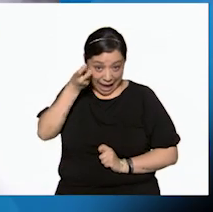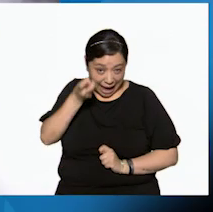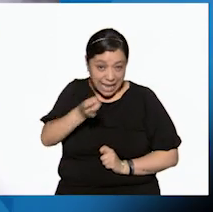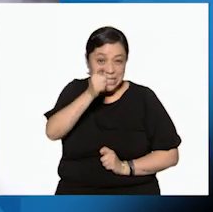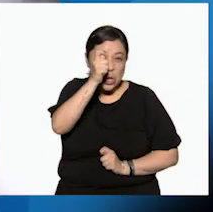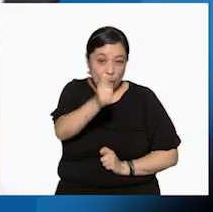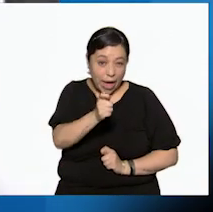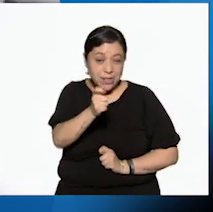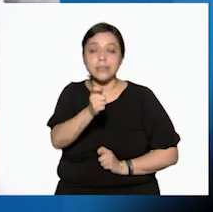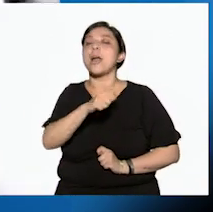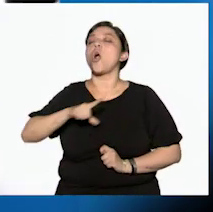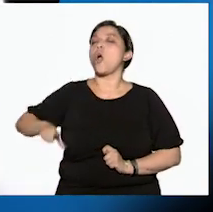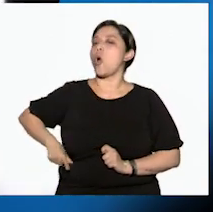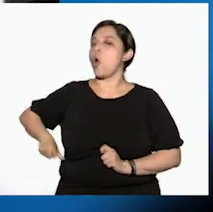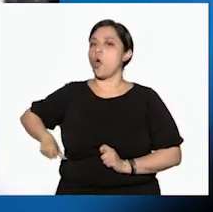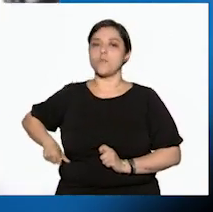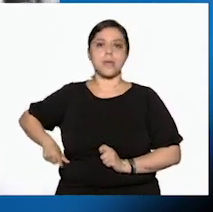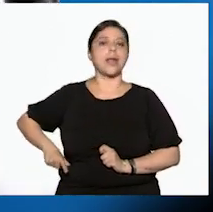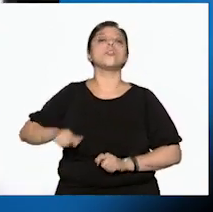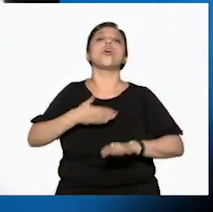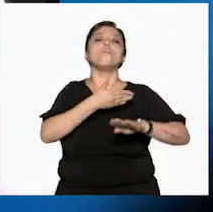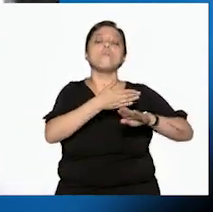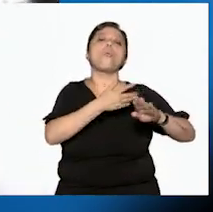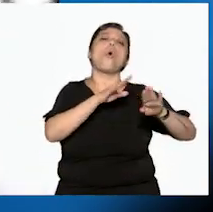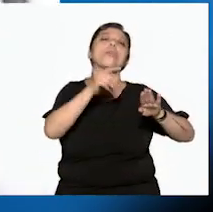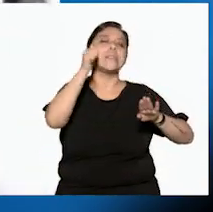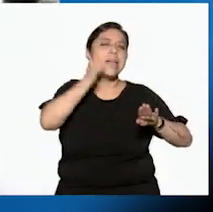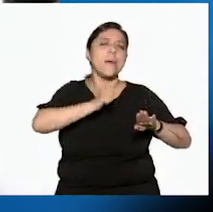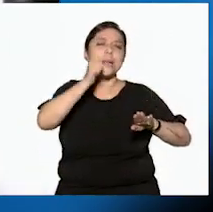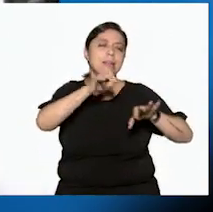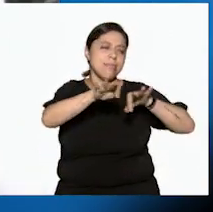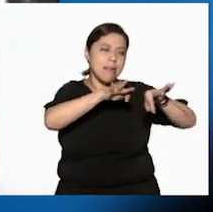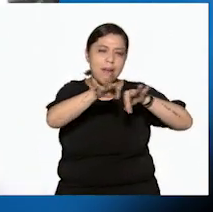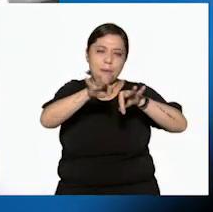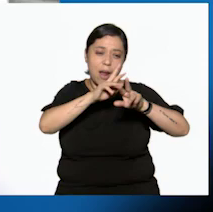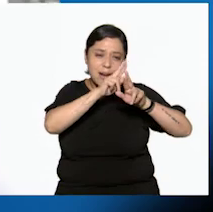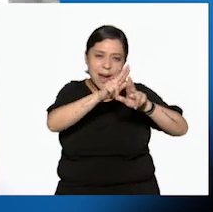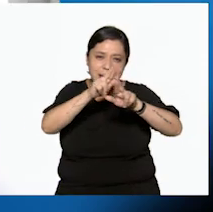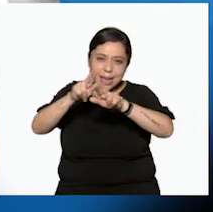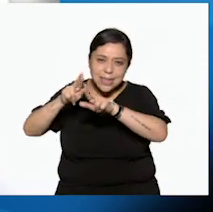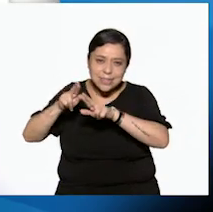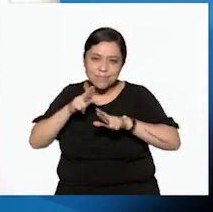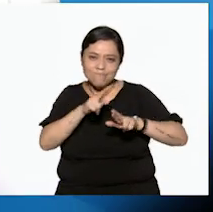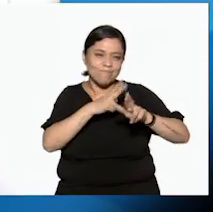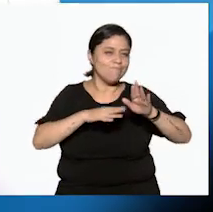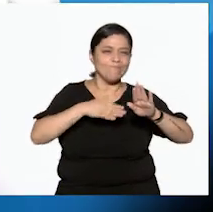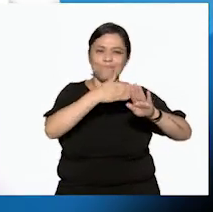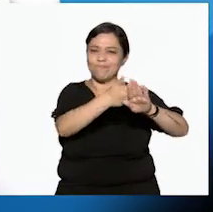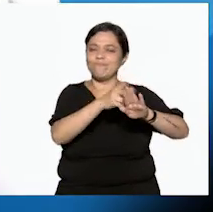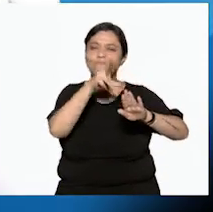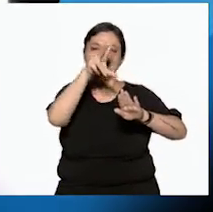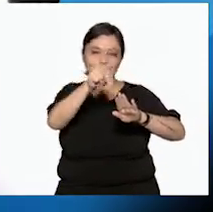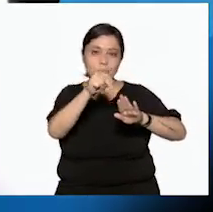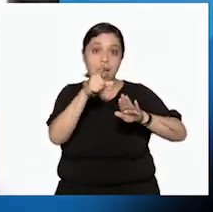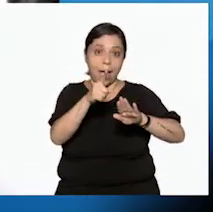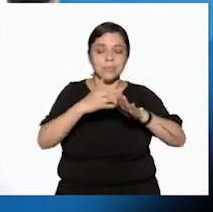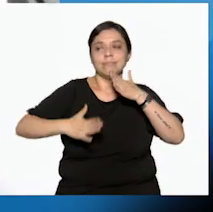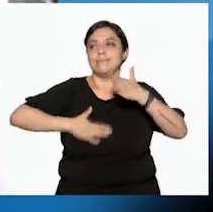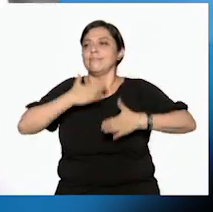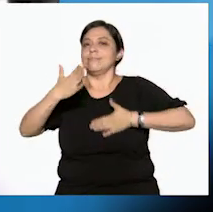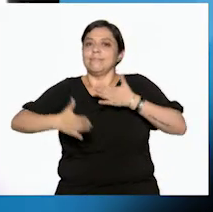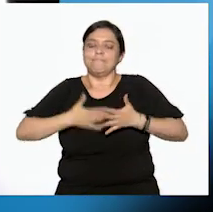radical del gobierno contra las constantes violaciones laborales de las compañías petroleras y provocó un gran entusiasmo